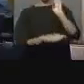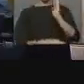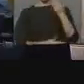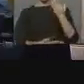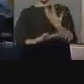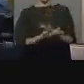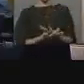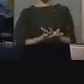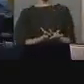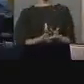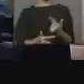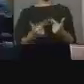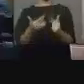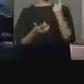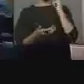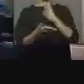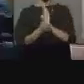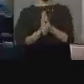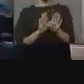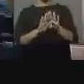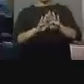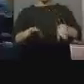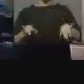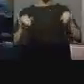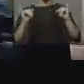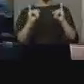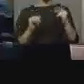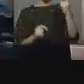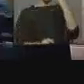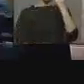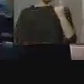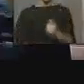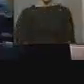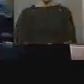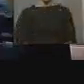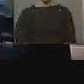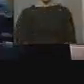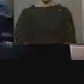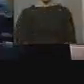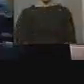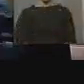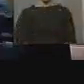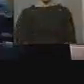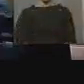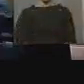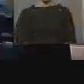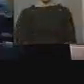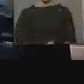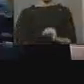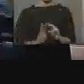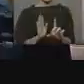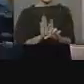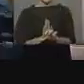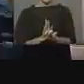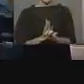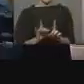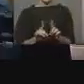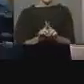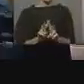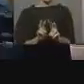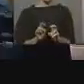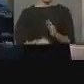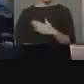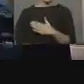tener políticas para todos, más allá de su credo. ¿Por qué? La consulta es, si legislamos como acto de